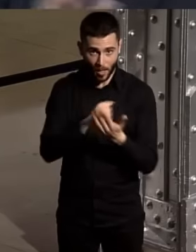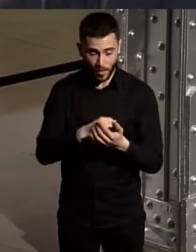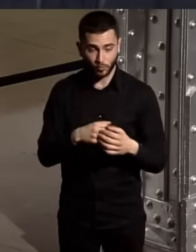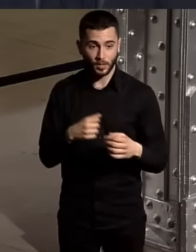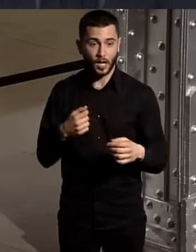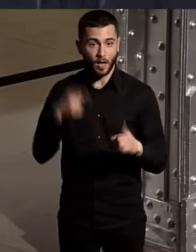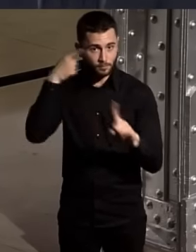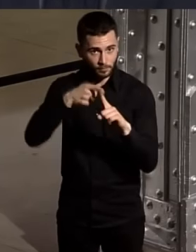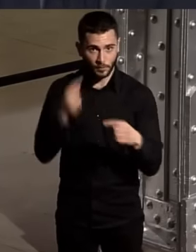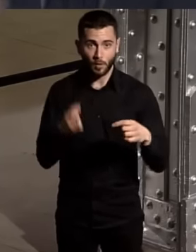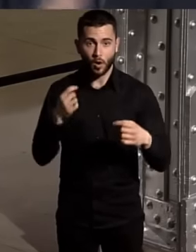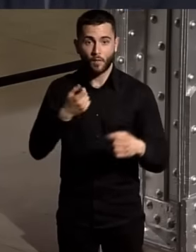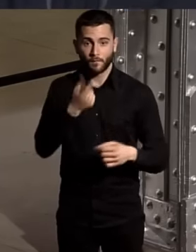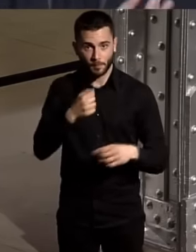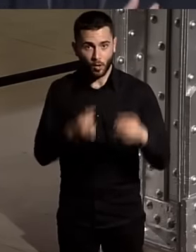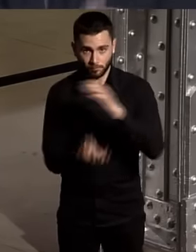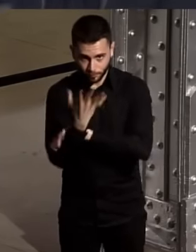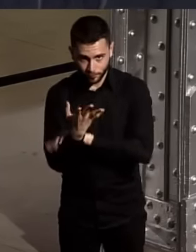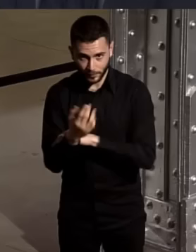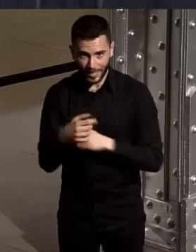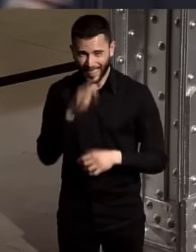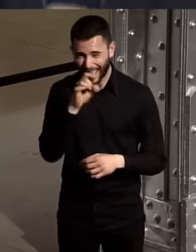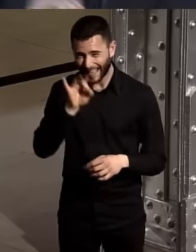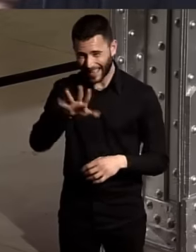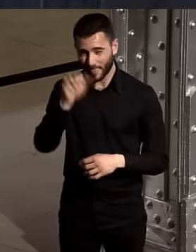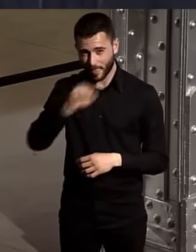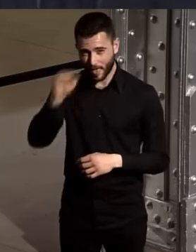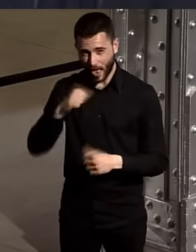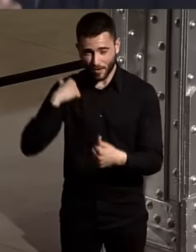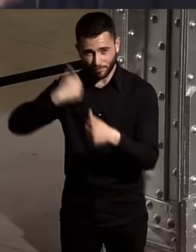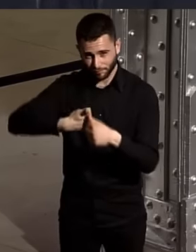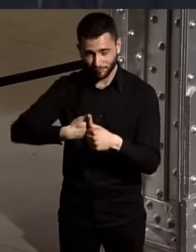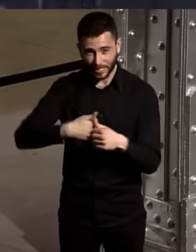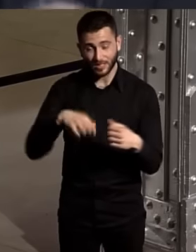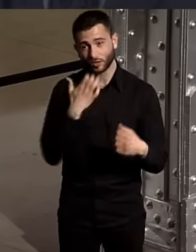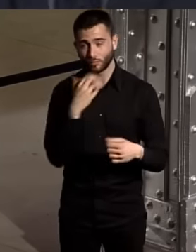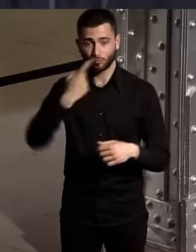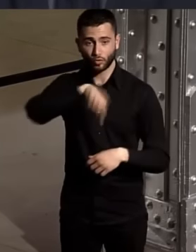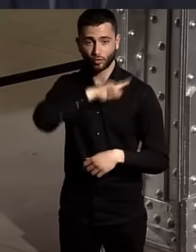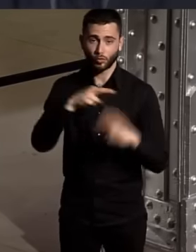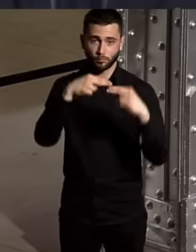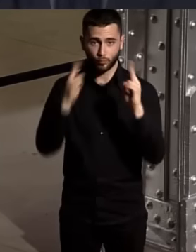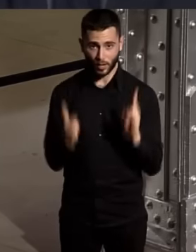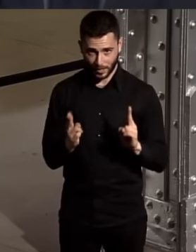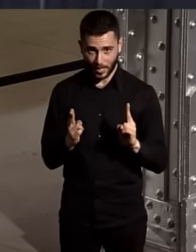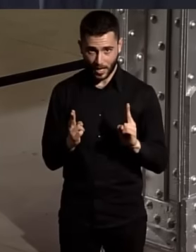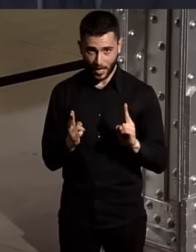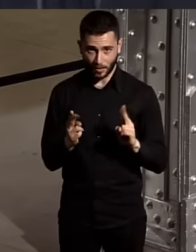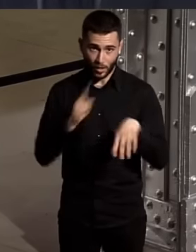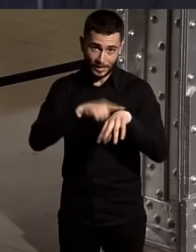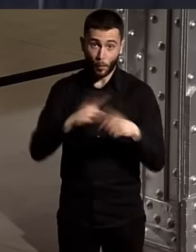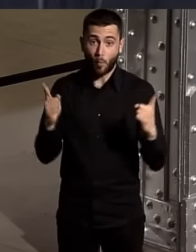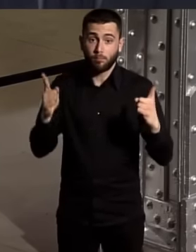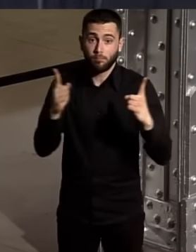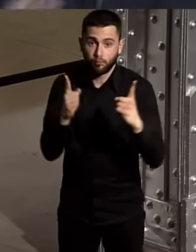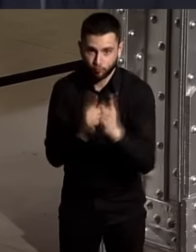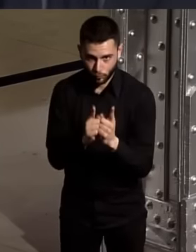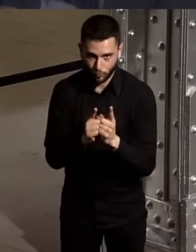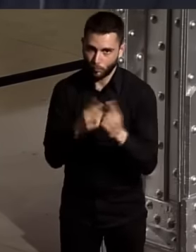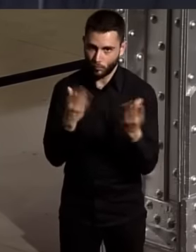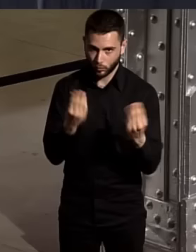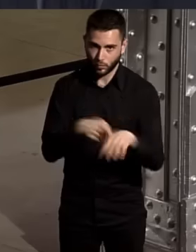aproximadamente unos 15 20 años y en el cenido Gracias a que hacemos de Puente hacemos este puente pues conseguimos acortarlo muchísimo